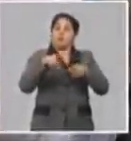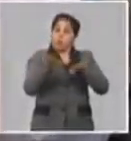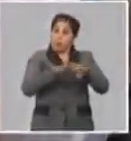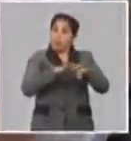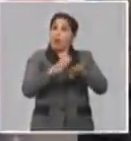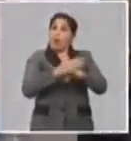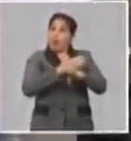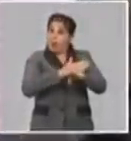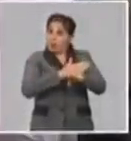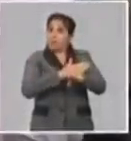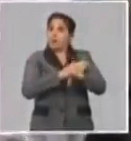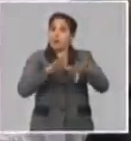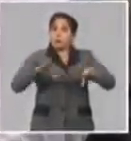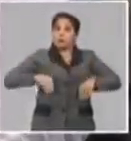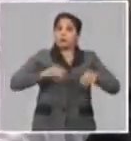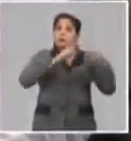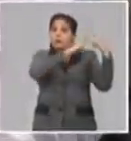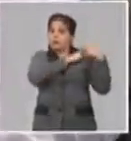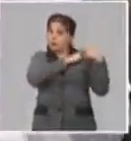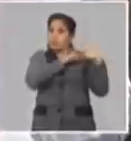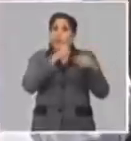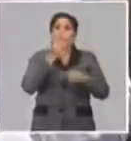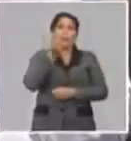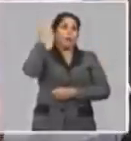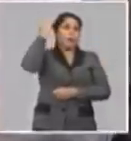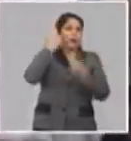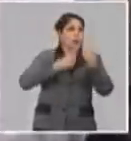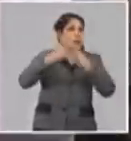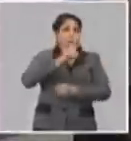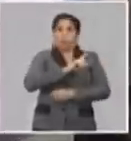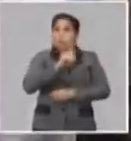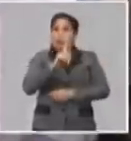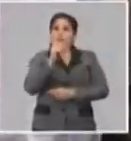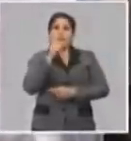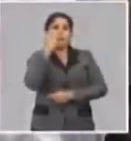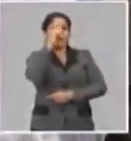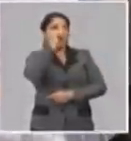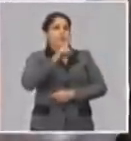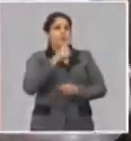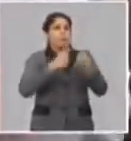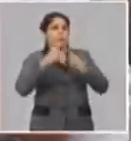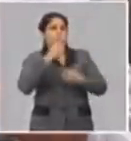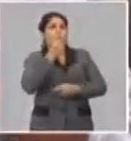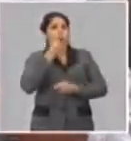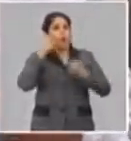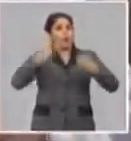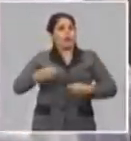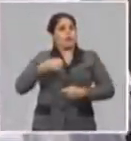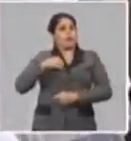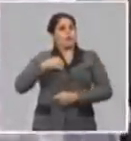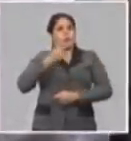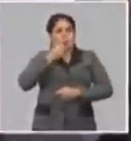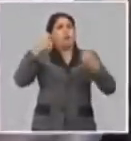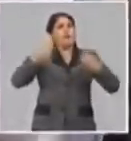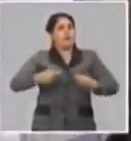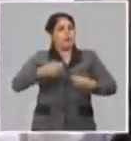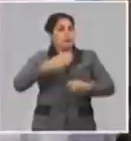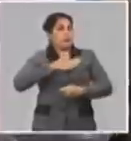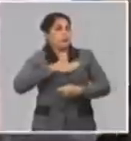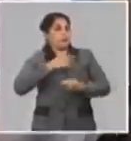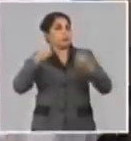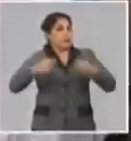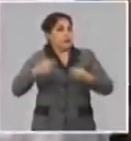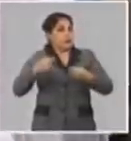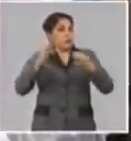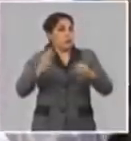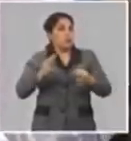preparación, eso lleva también a asumir responsabilidad. Porque a veces consultamos cosas que podemos decidir. Entonces eso lleva a preparación,